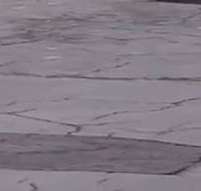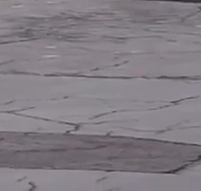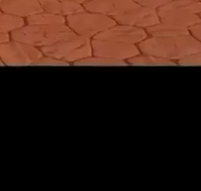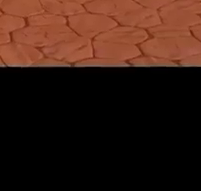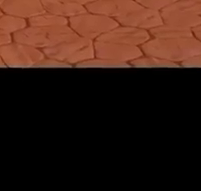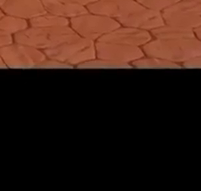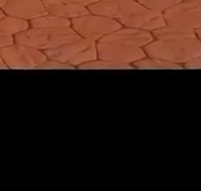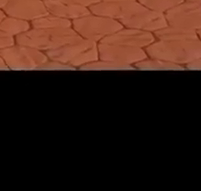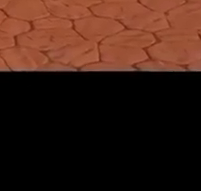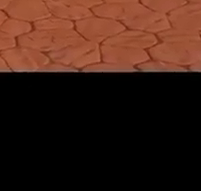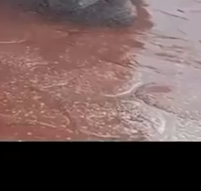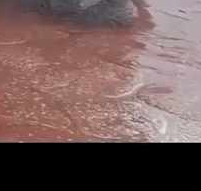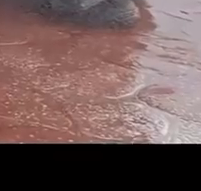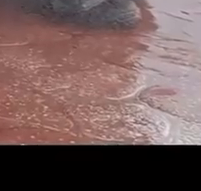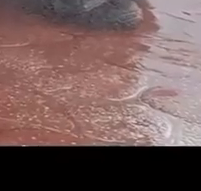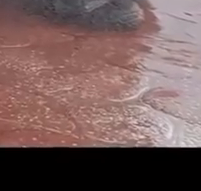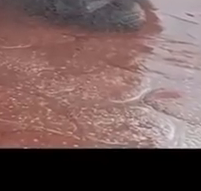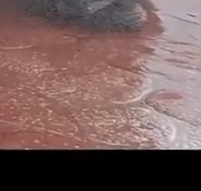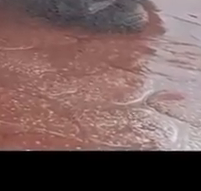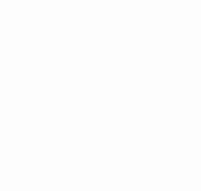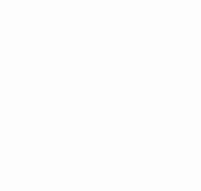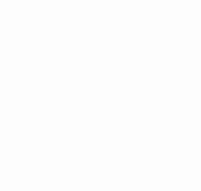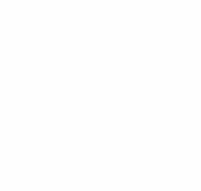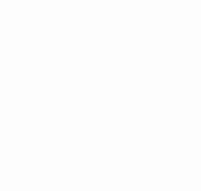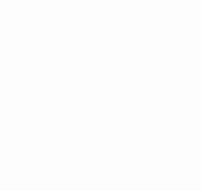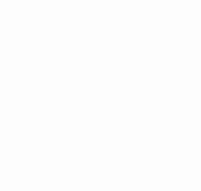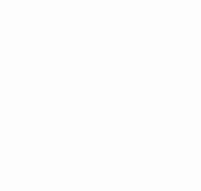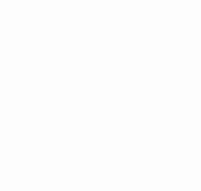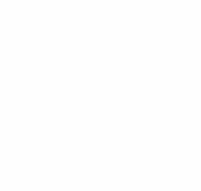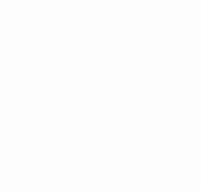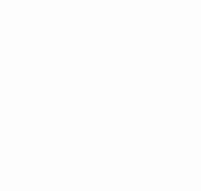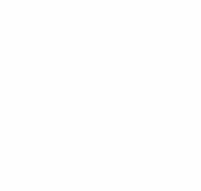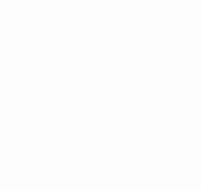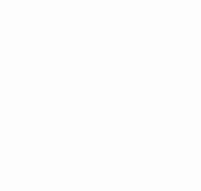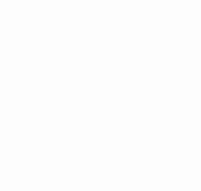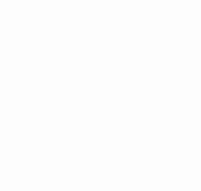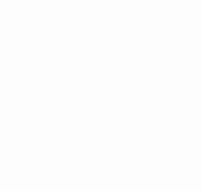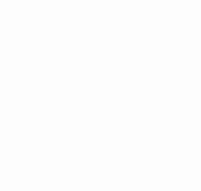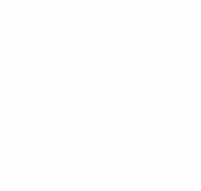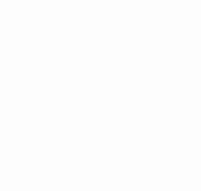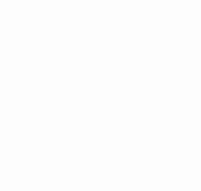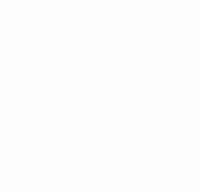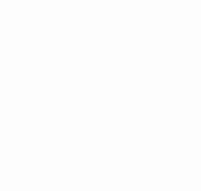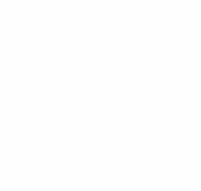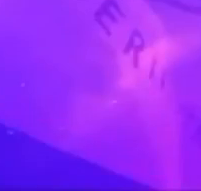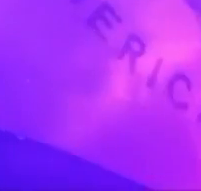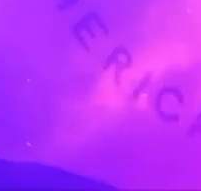Gobernación, a 40 años, garantizando la seguridad y la alegría de nuestro pueblo.